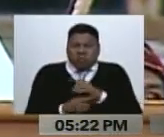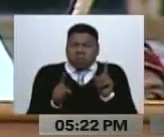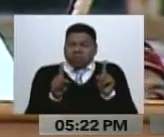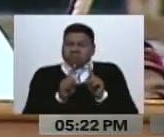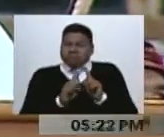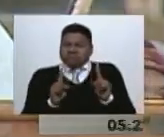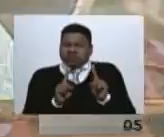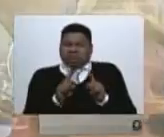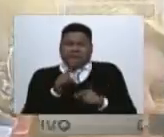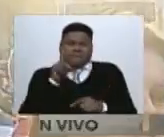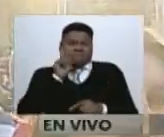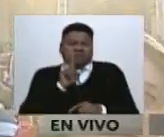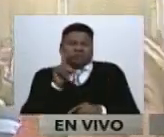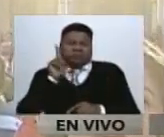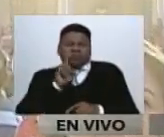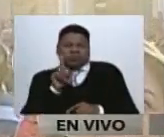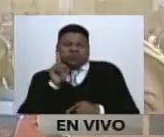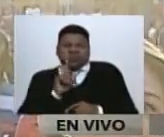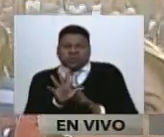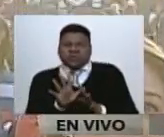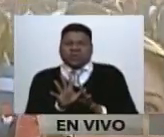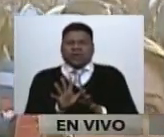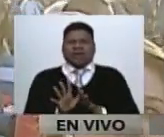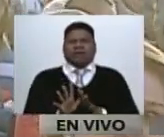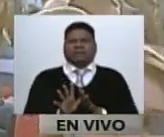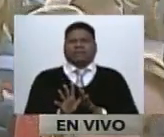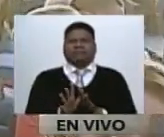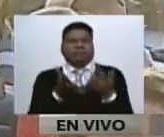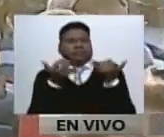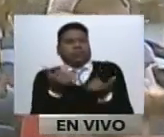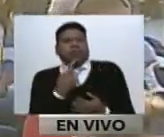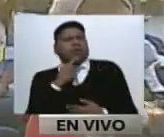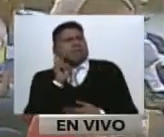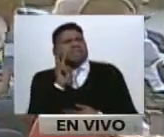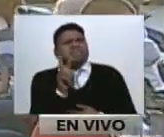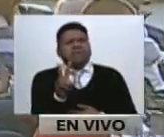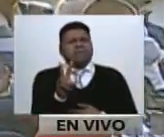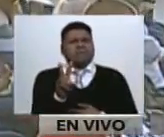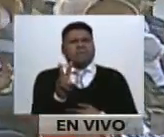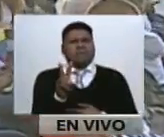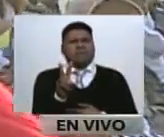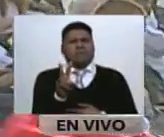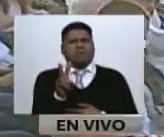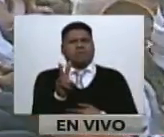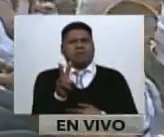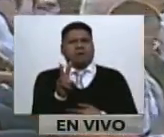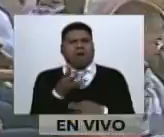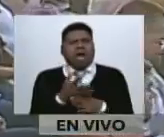sino mentiras, que es lo que estamos viendo ante el